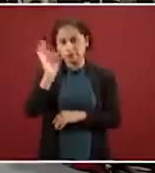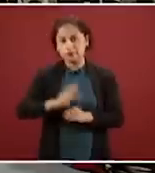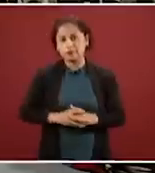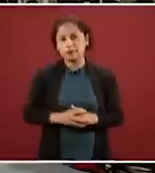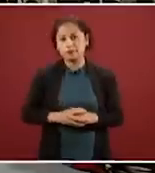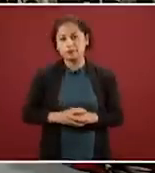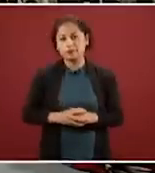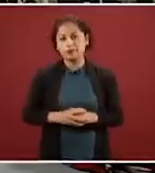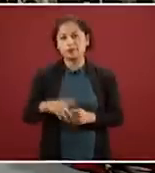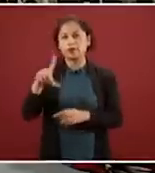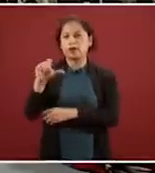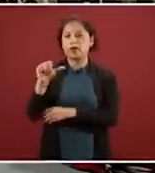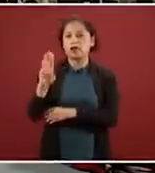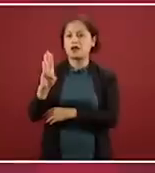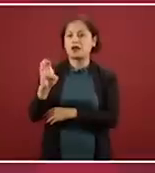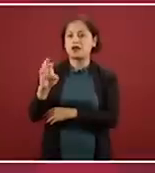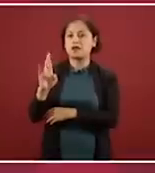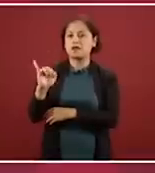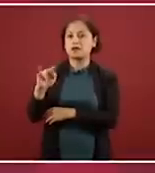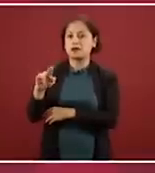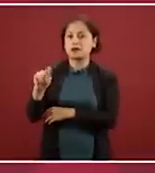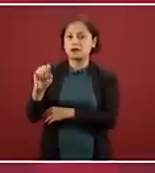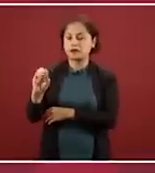El laberinto de la soledad, de Paz,